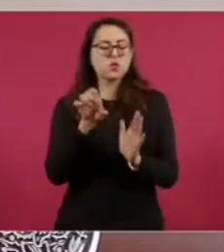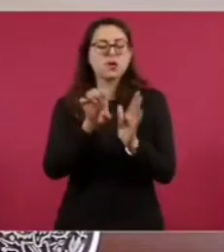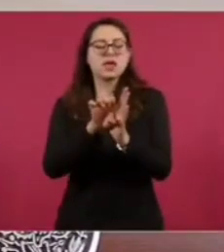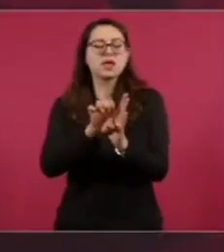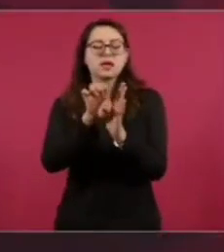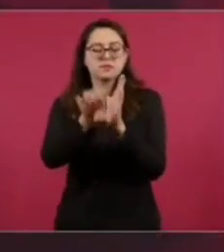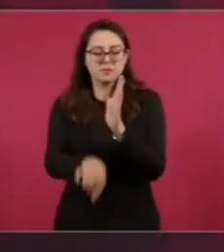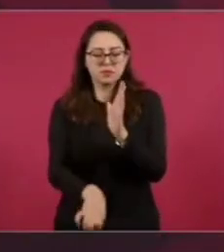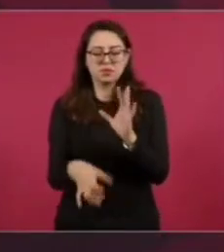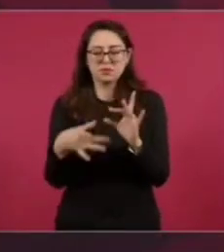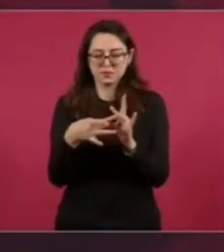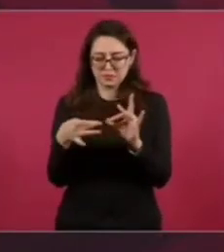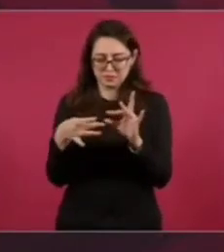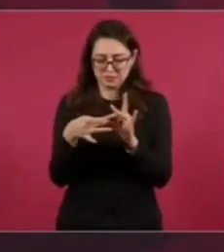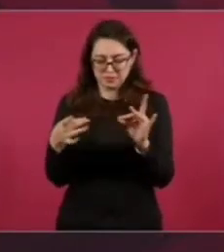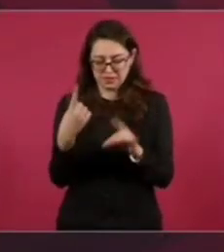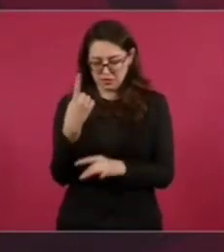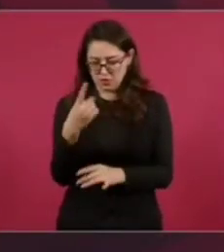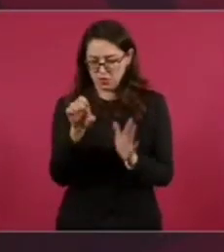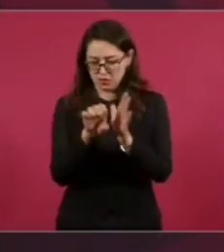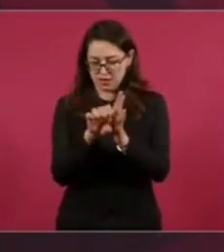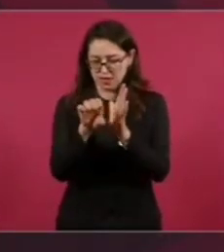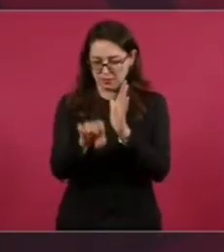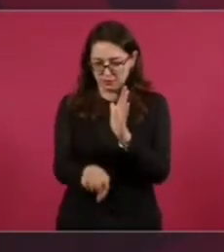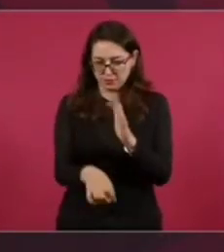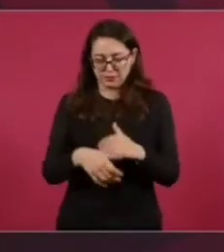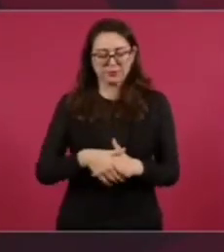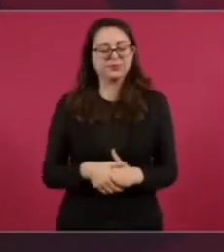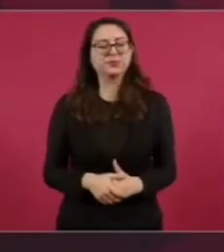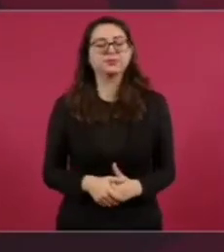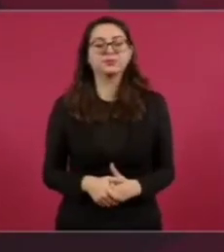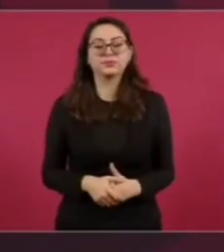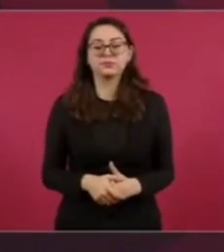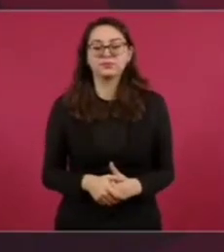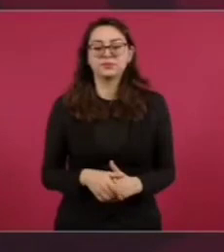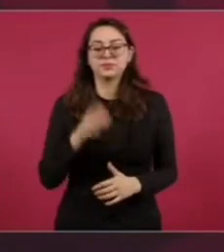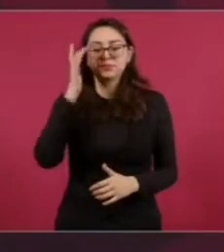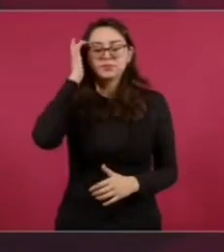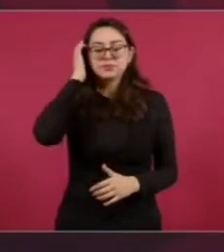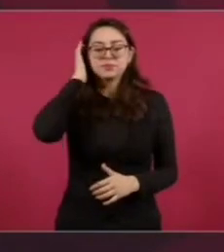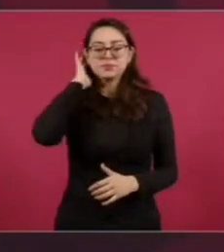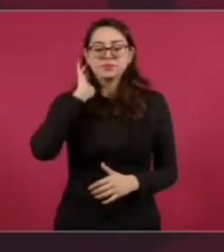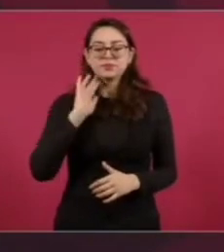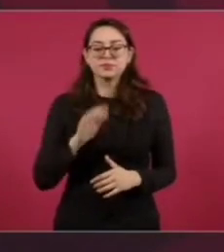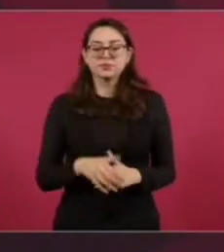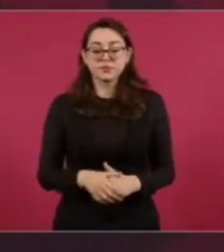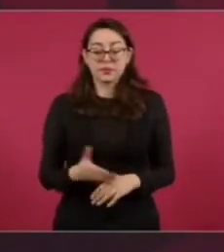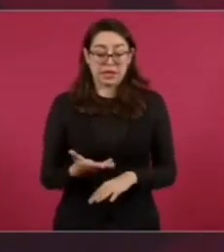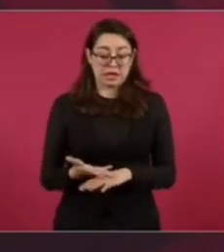ejemplo. Cuando fabricaron el delito, los de la DEA con los medios,